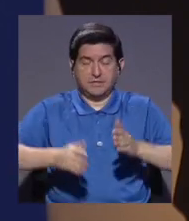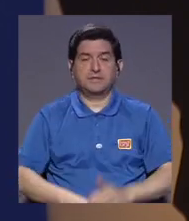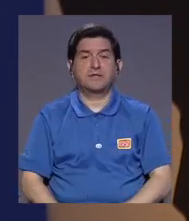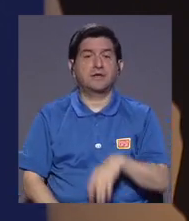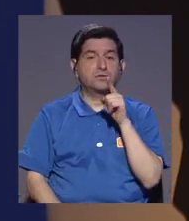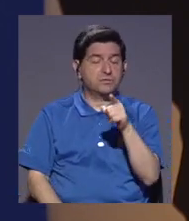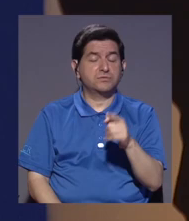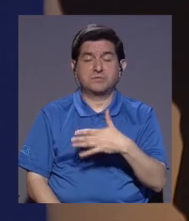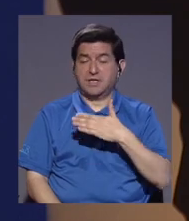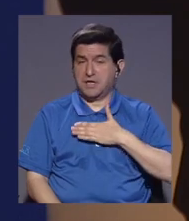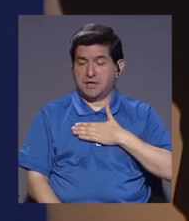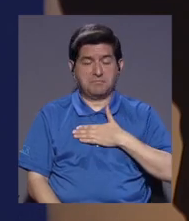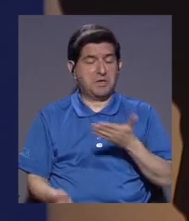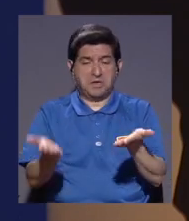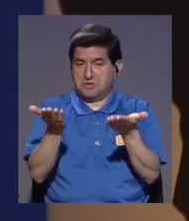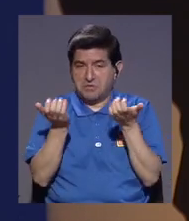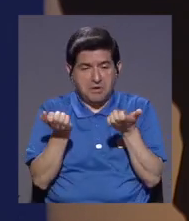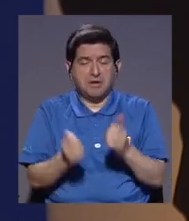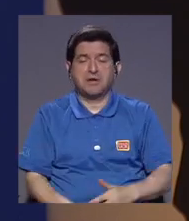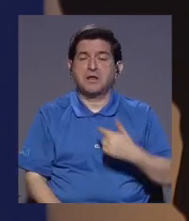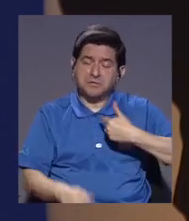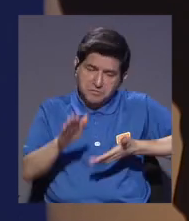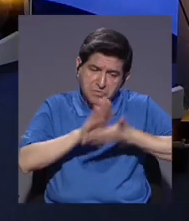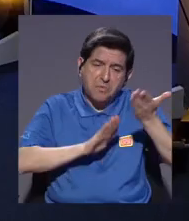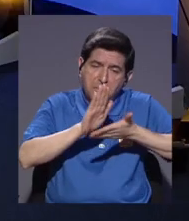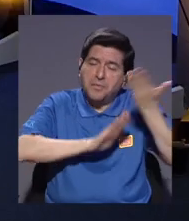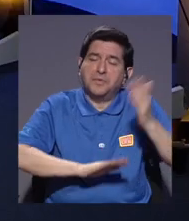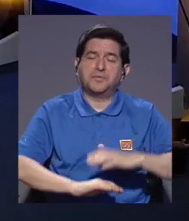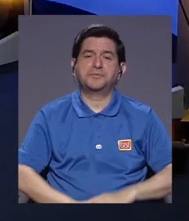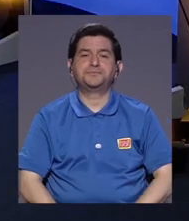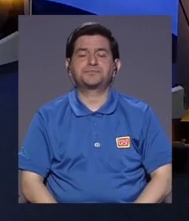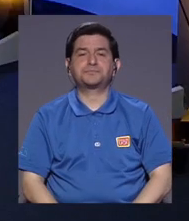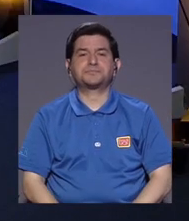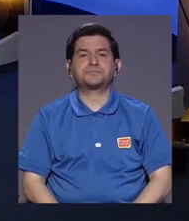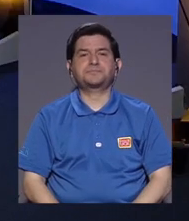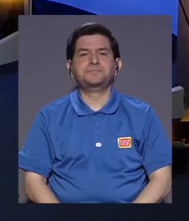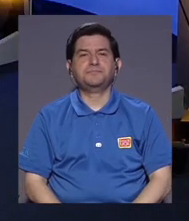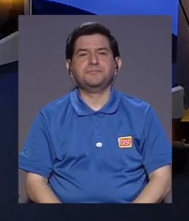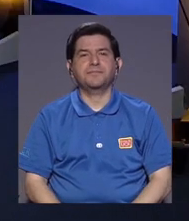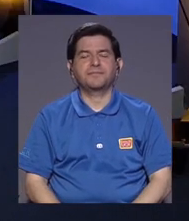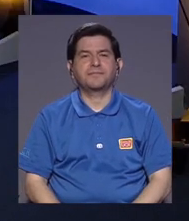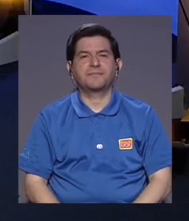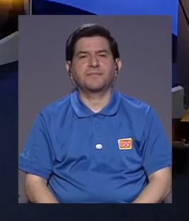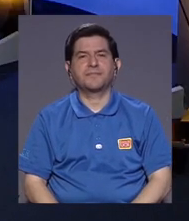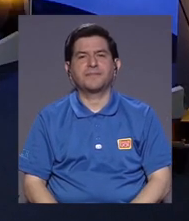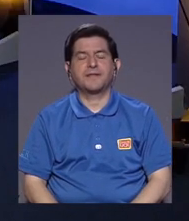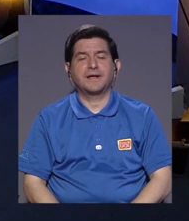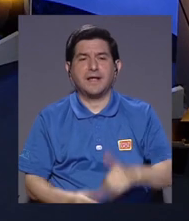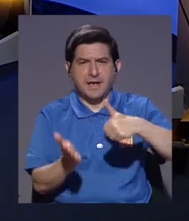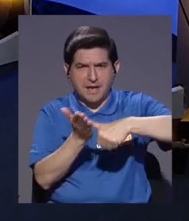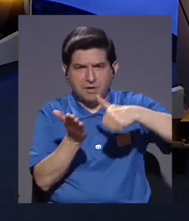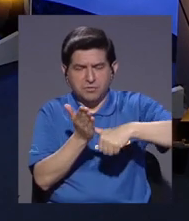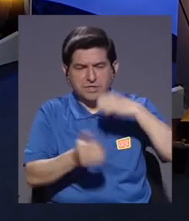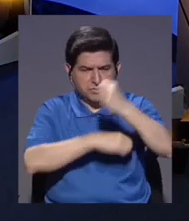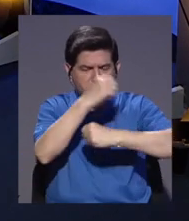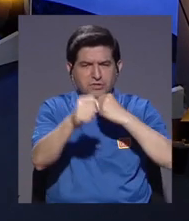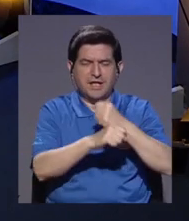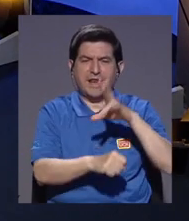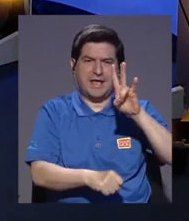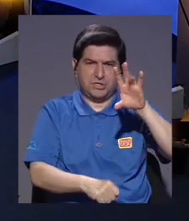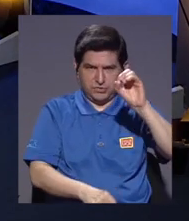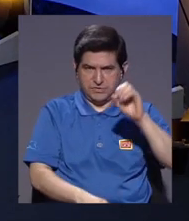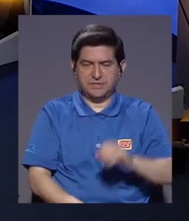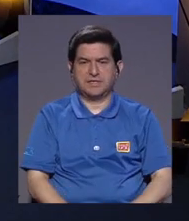candidato y si usted no me quiere aquí me iré pues mire el tema de las elecciones del año